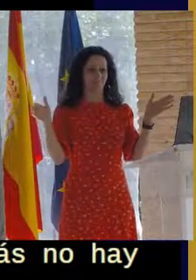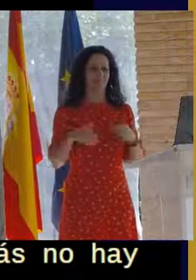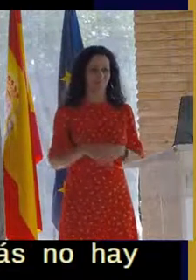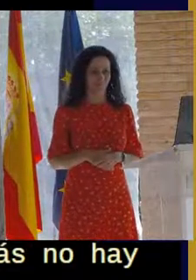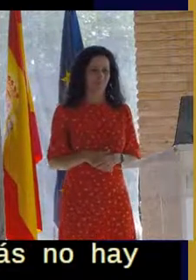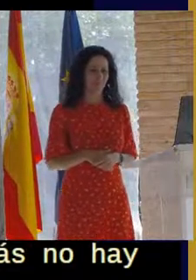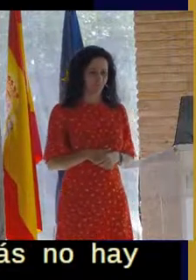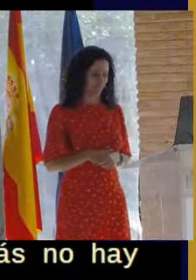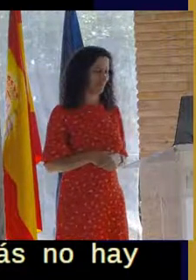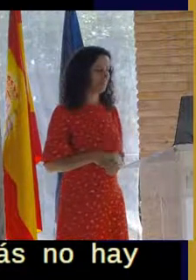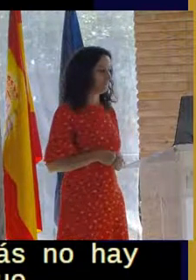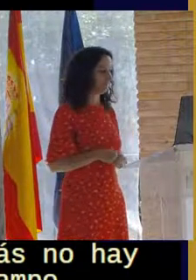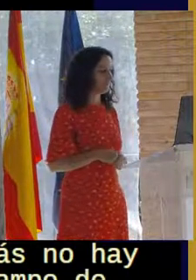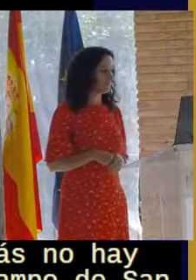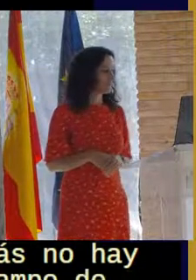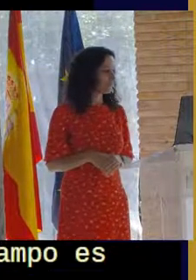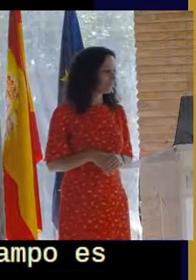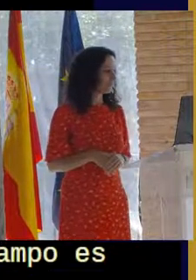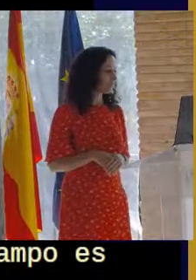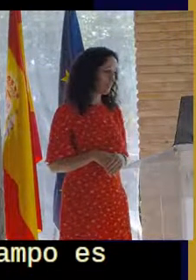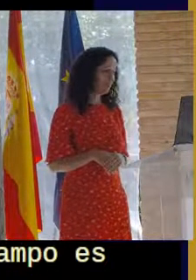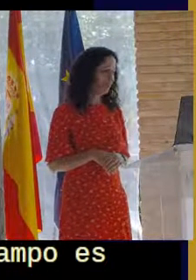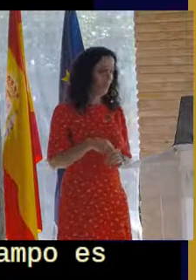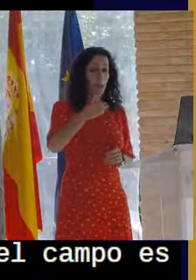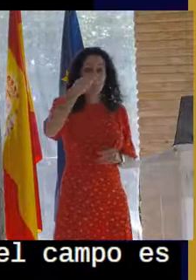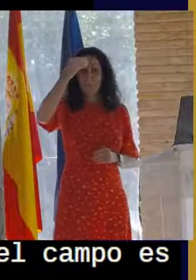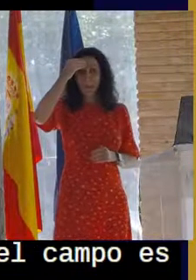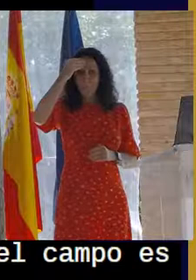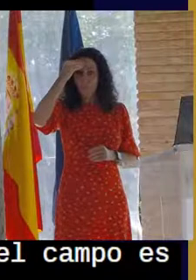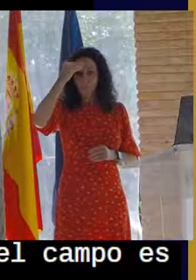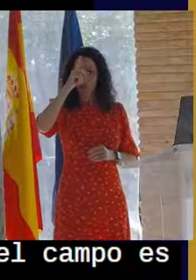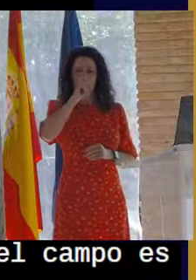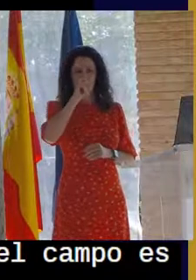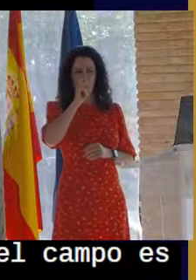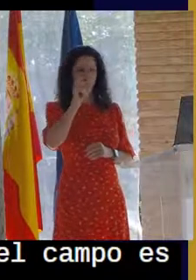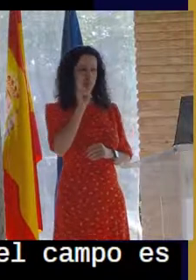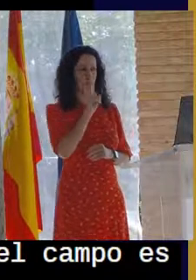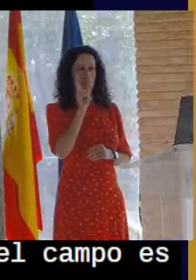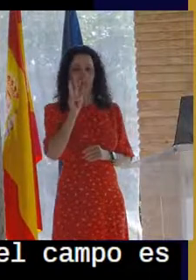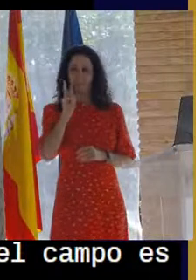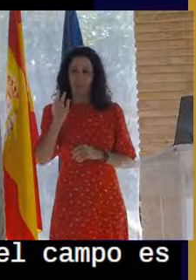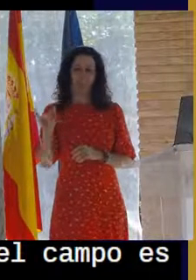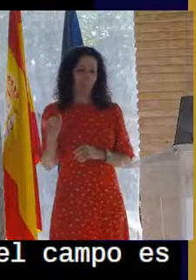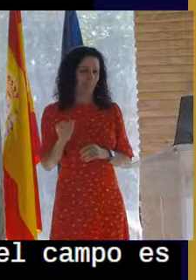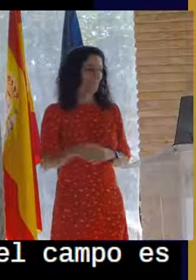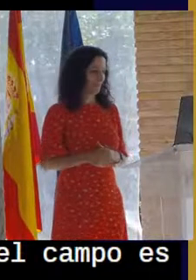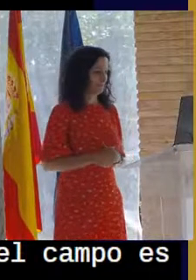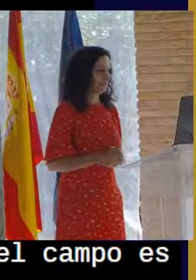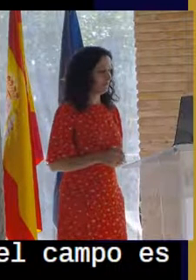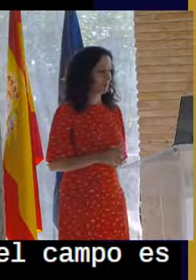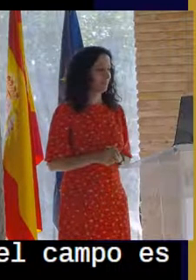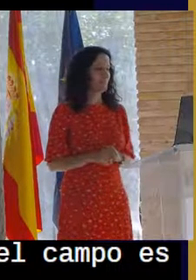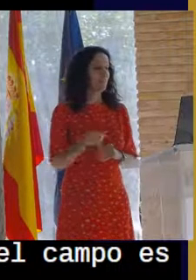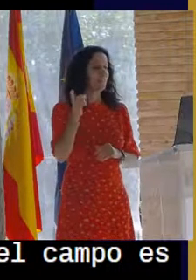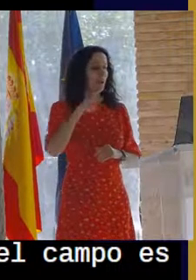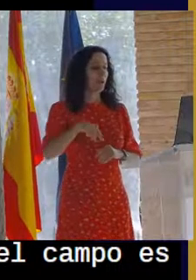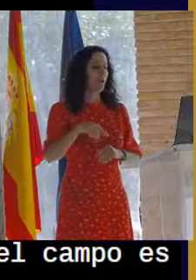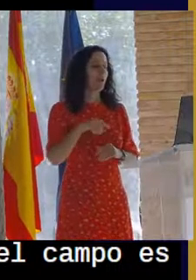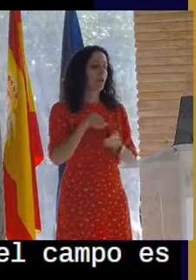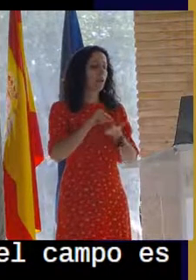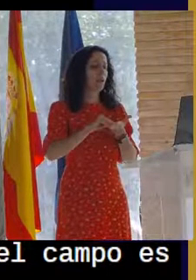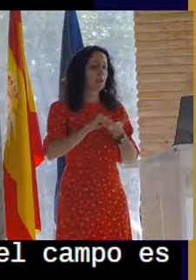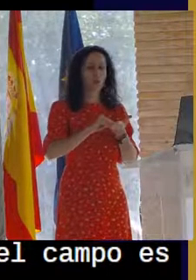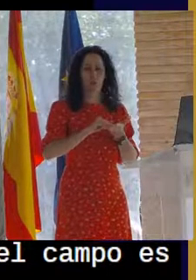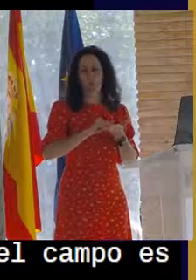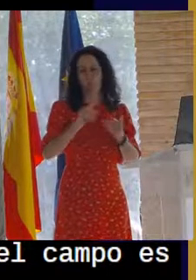bien porque os veo a todos el campo es amplio eh Por ejemplo la memoria y también